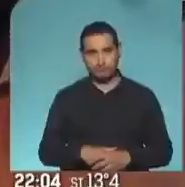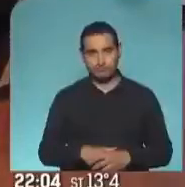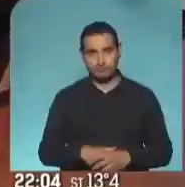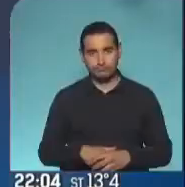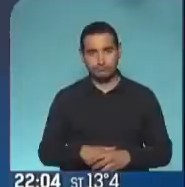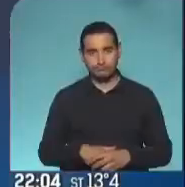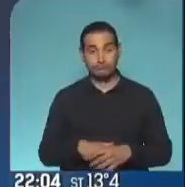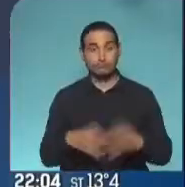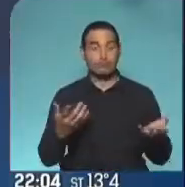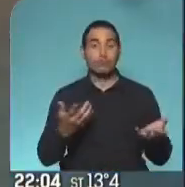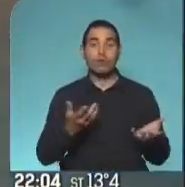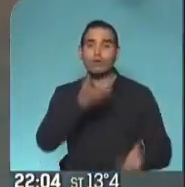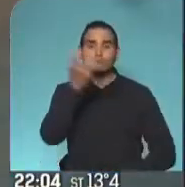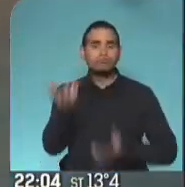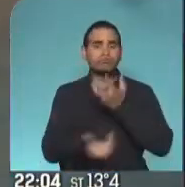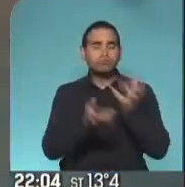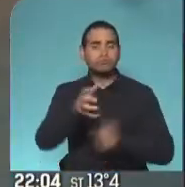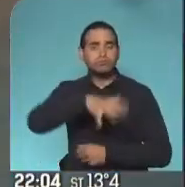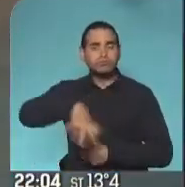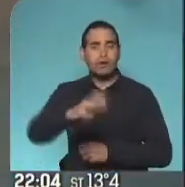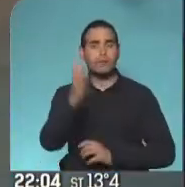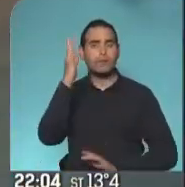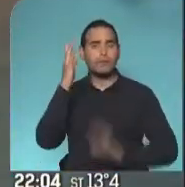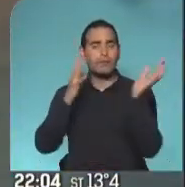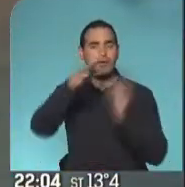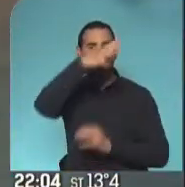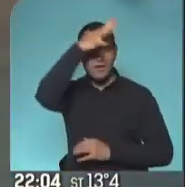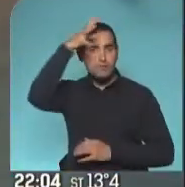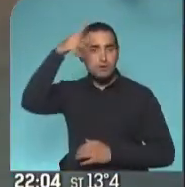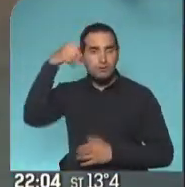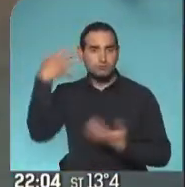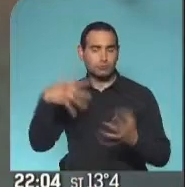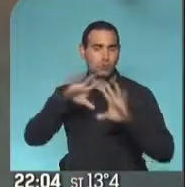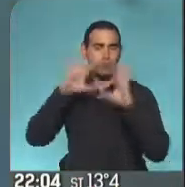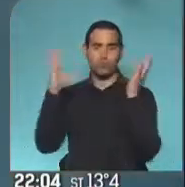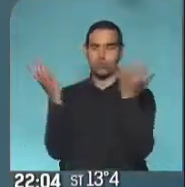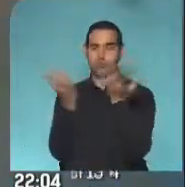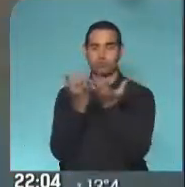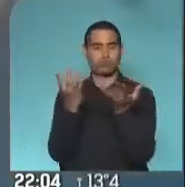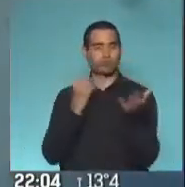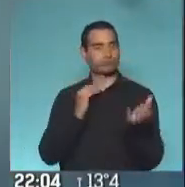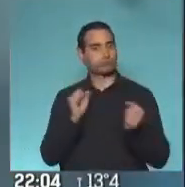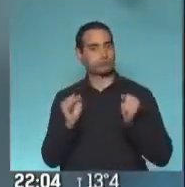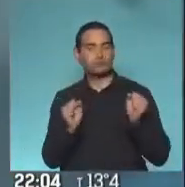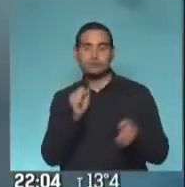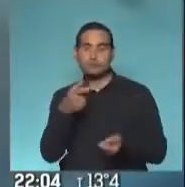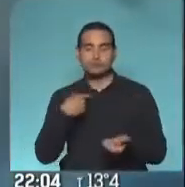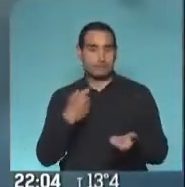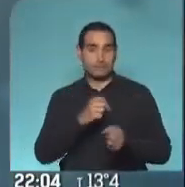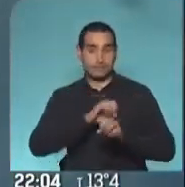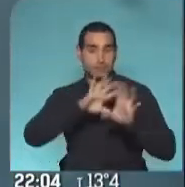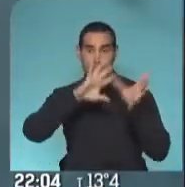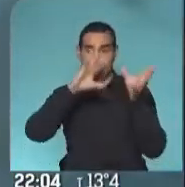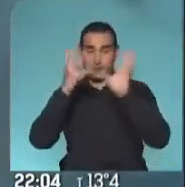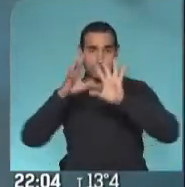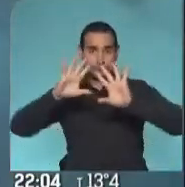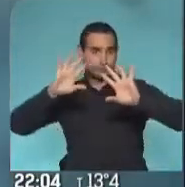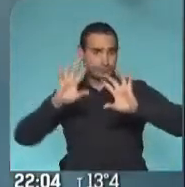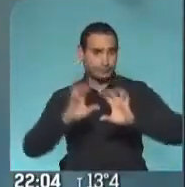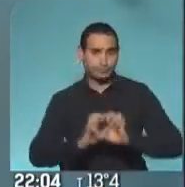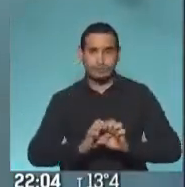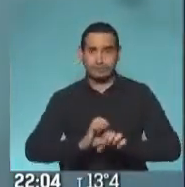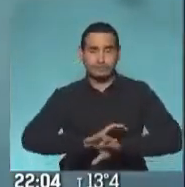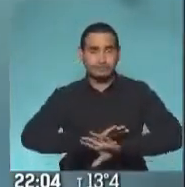Y el devastador incendio en la selva del Amazonas mantiene en vilo al mundo. Estamos hablando de una catástrofe ambiental. Esa catástrofe